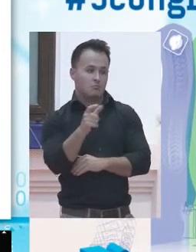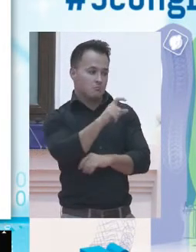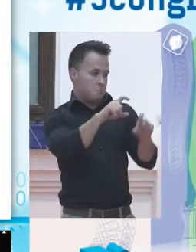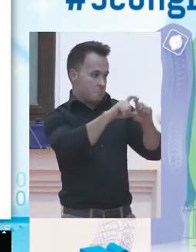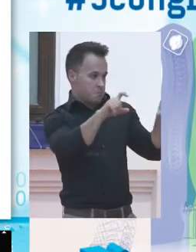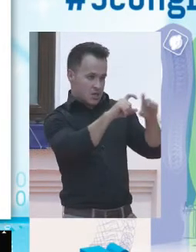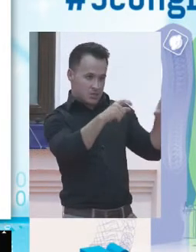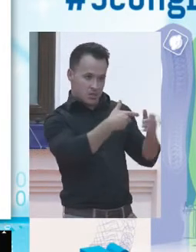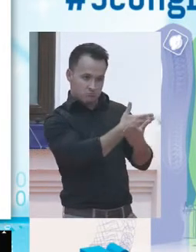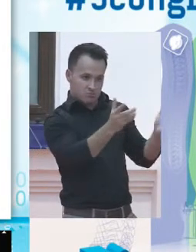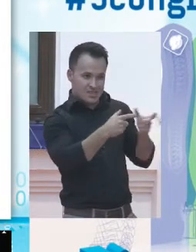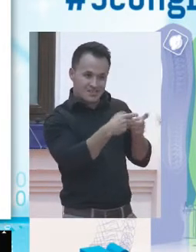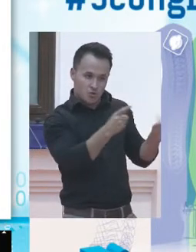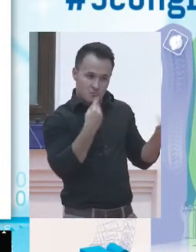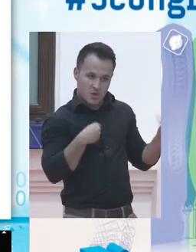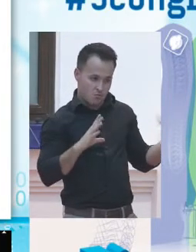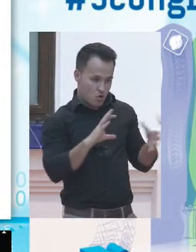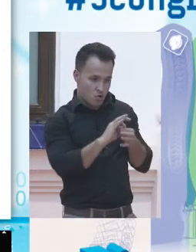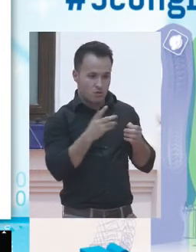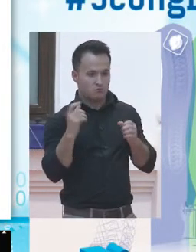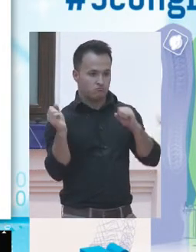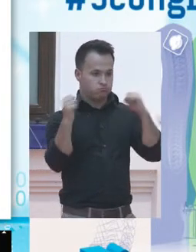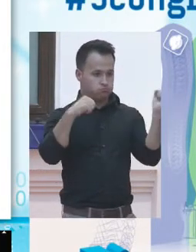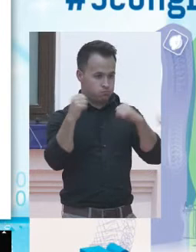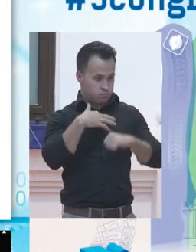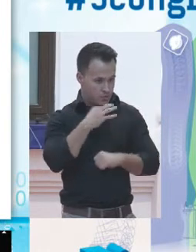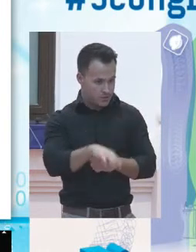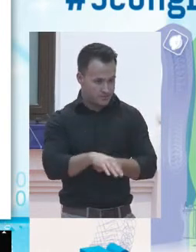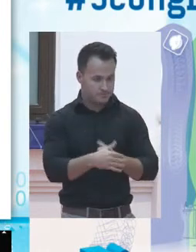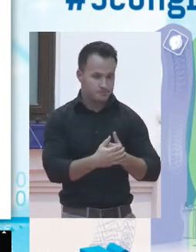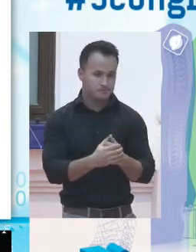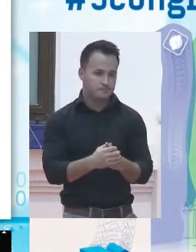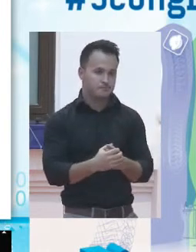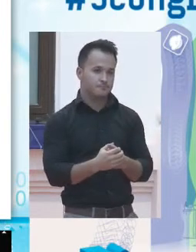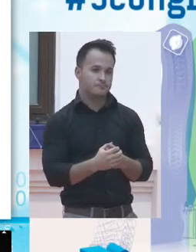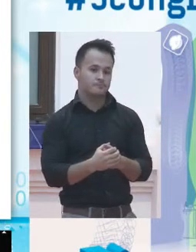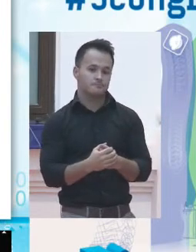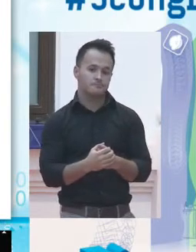del sector por ser buenos y ocupar nuestra parte del mercado.